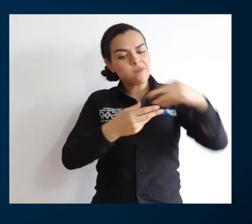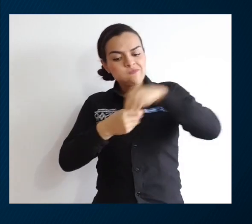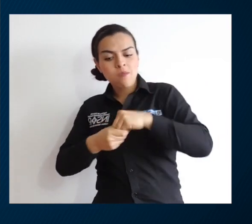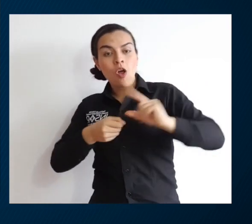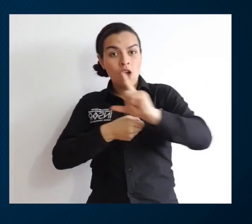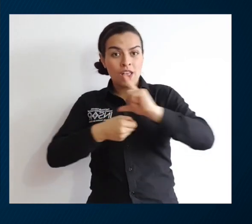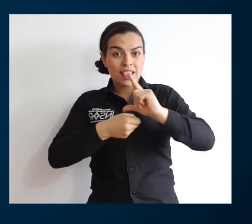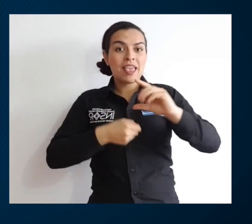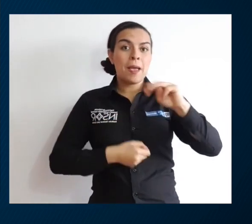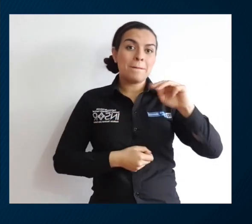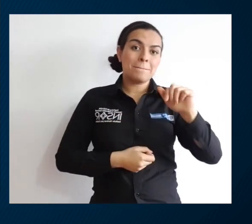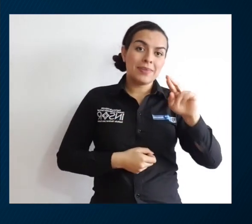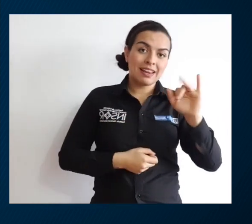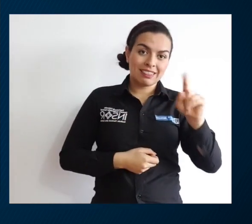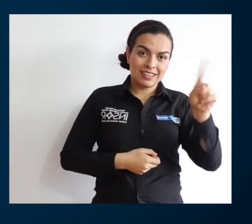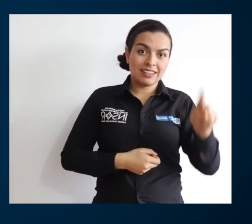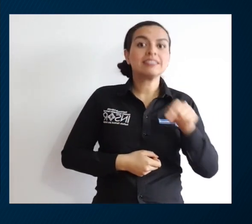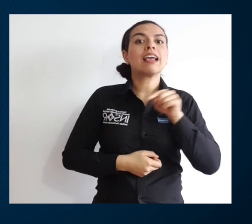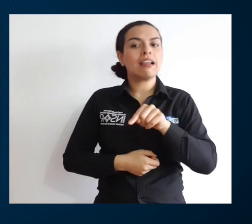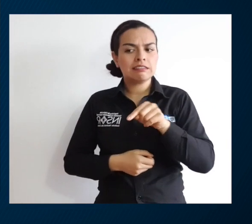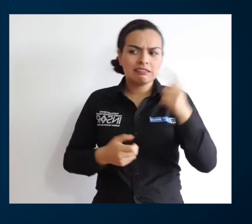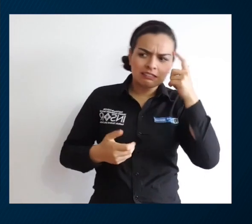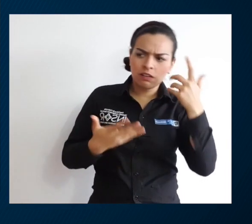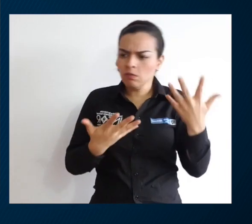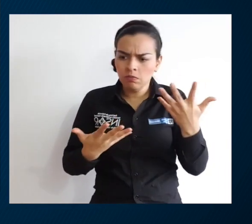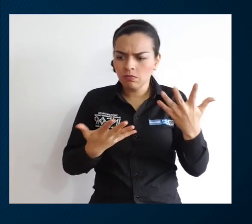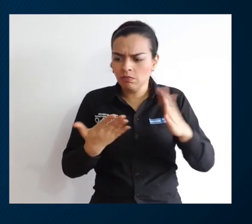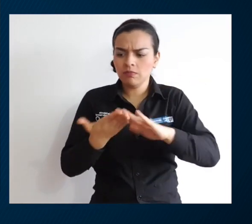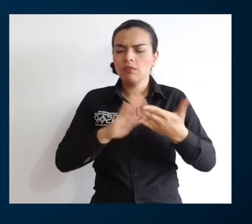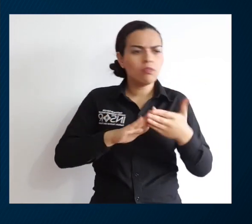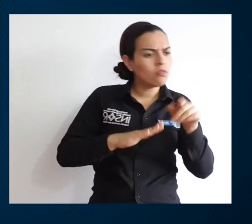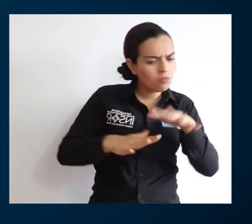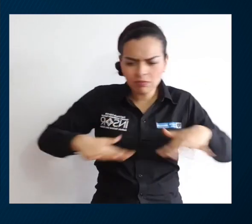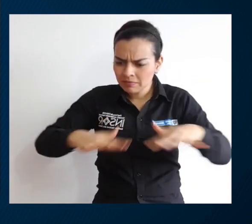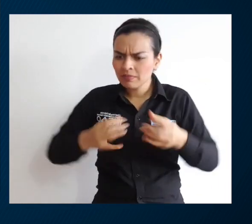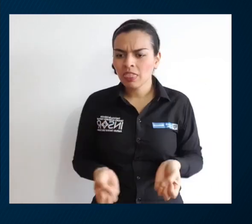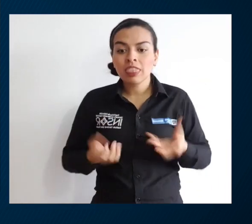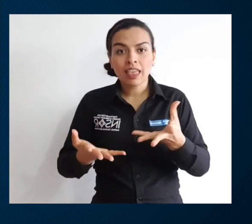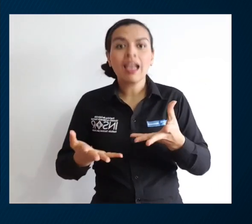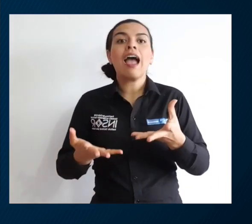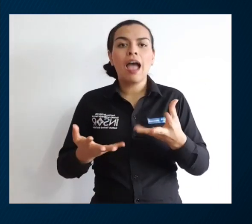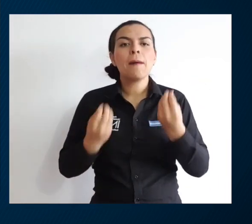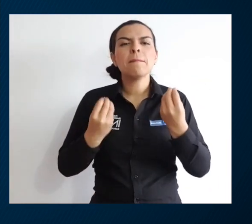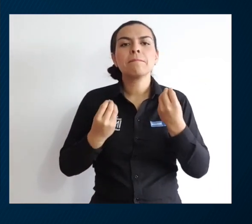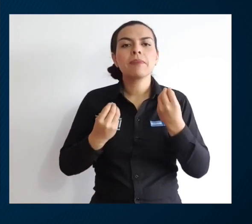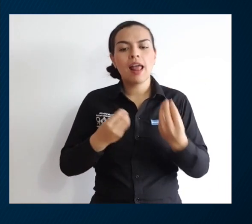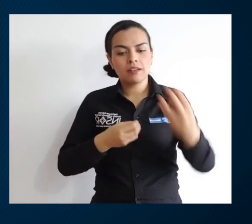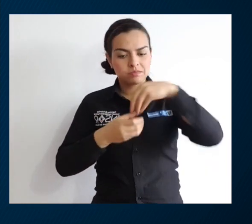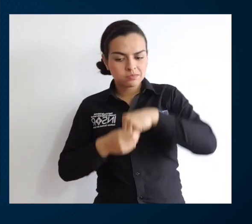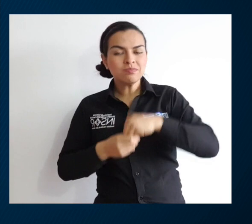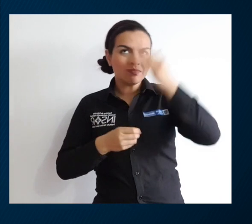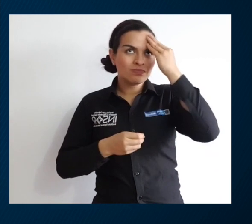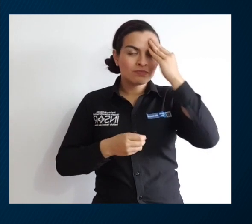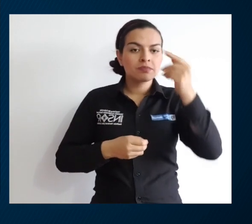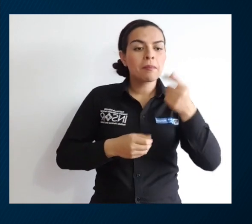respuestas inmediatas, pues el colegio, como está anclado en la localidad y con la posibilidad de construir comunidad y cohesión de comunidad,